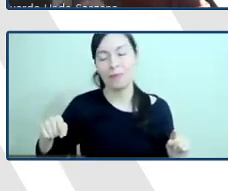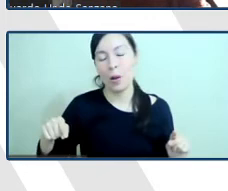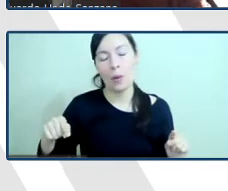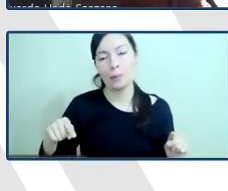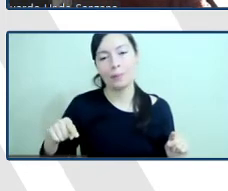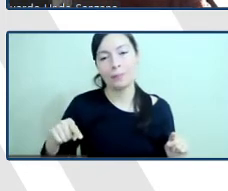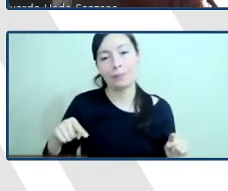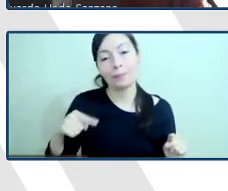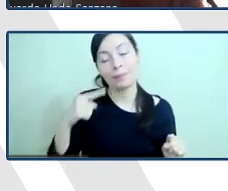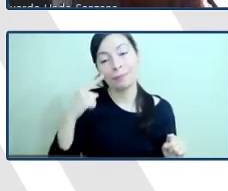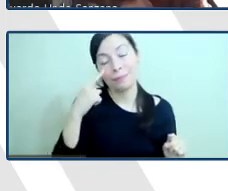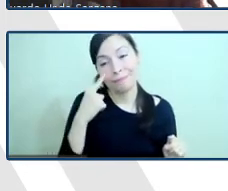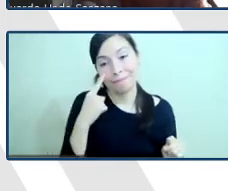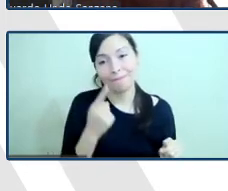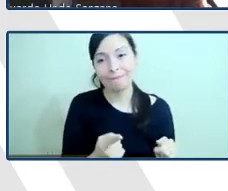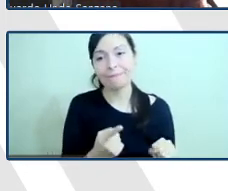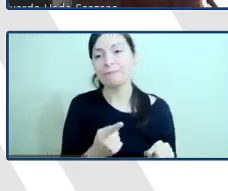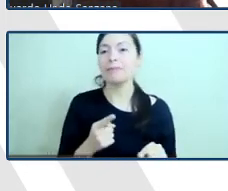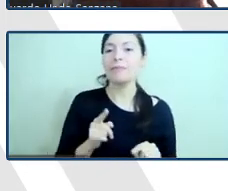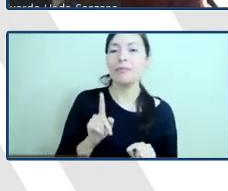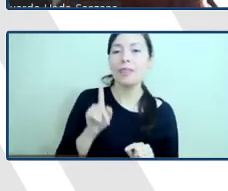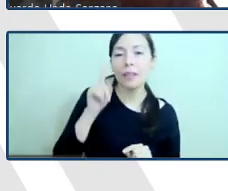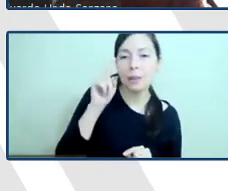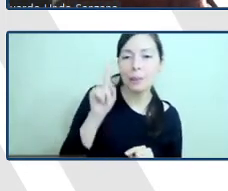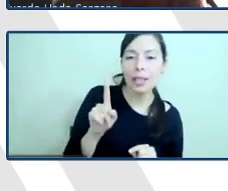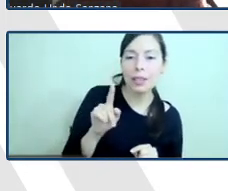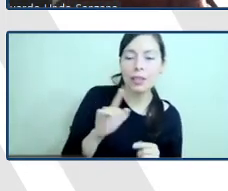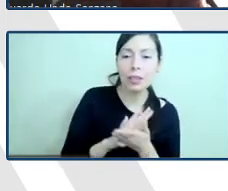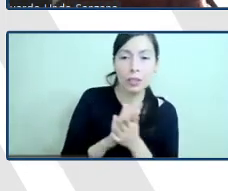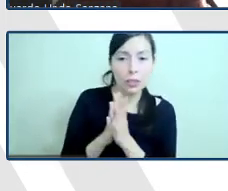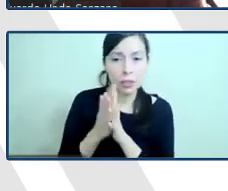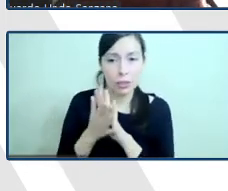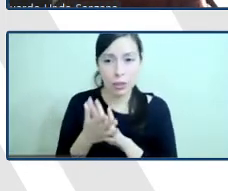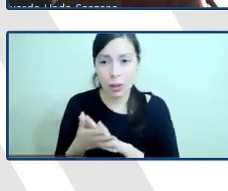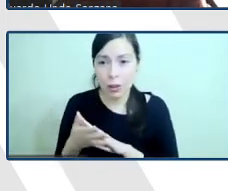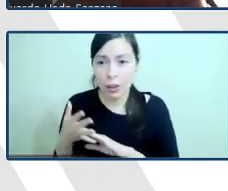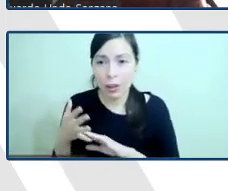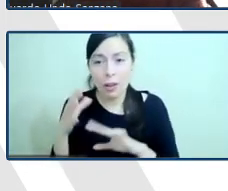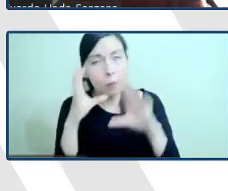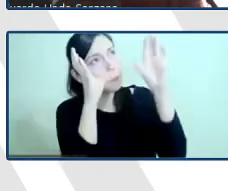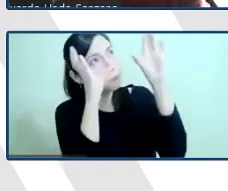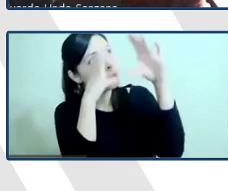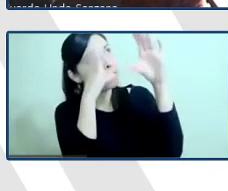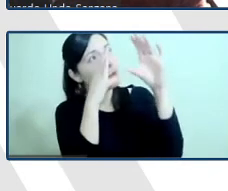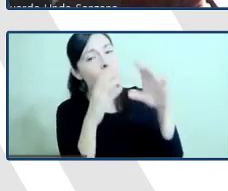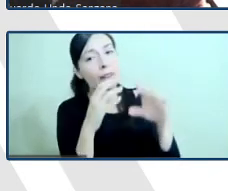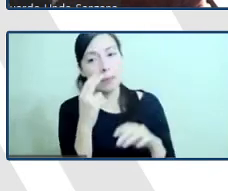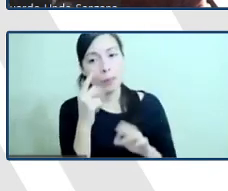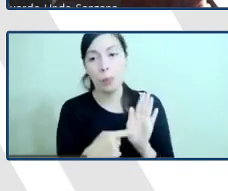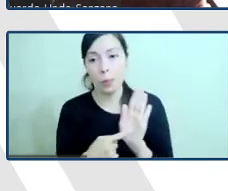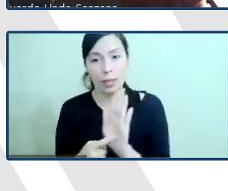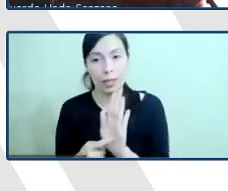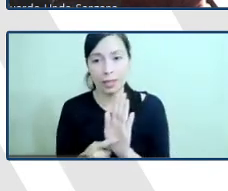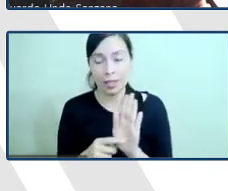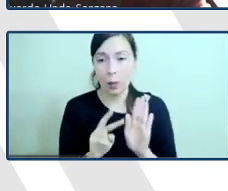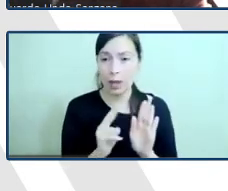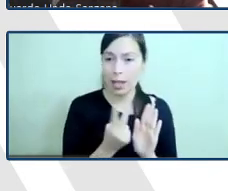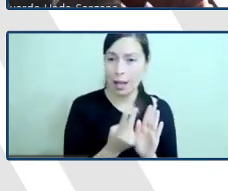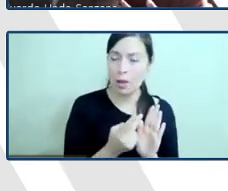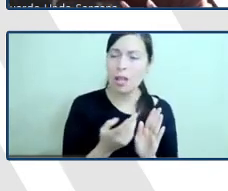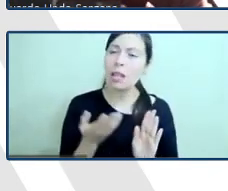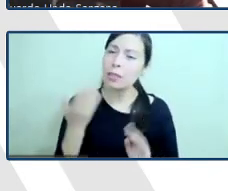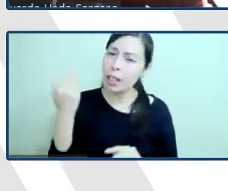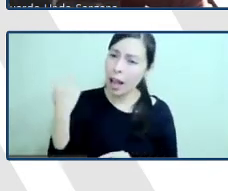evidentemente significativo que todas las estaciones parecen estar registrando un cambio similar. ¿Qué es lo que estaban midiendo entonces?